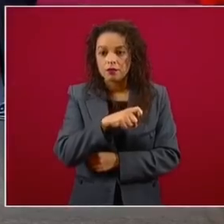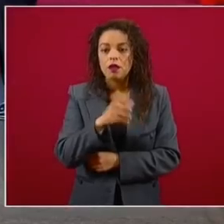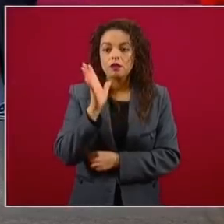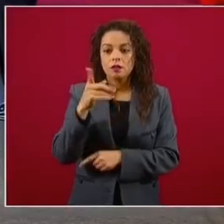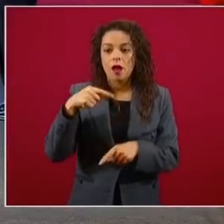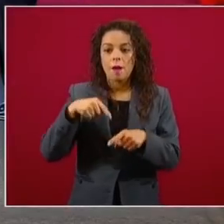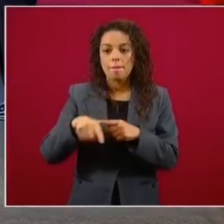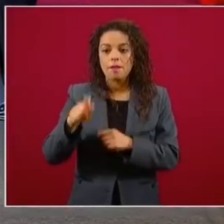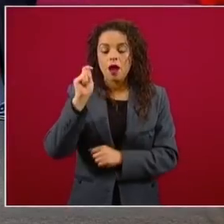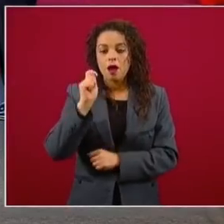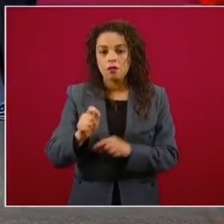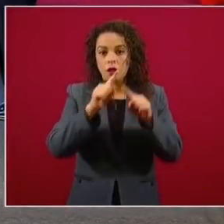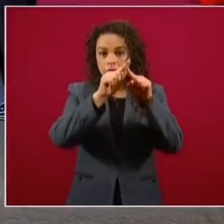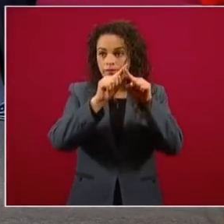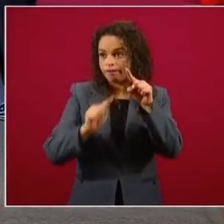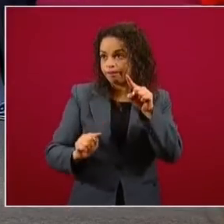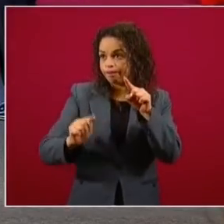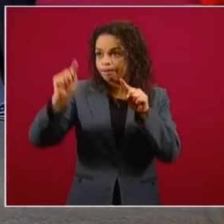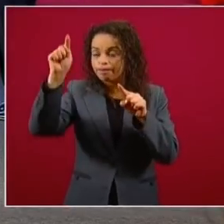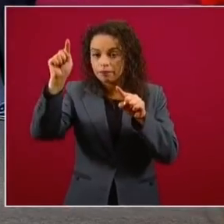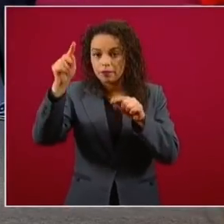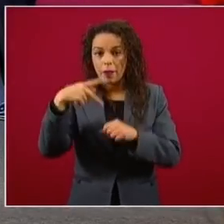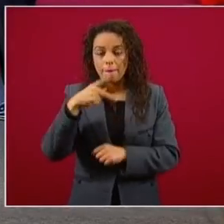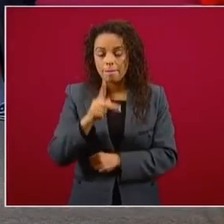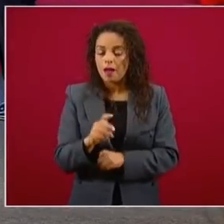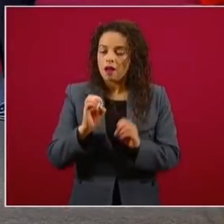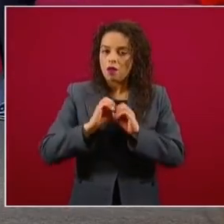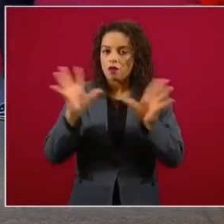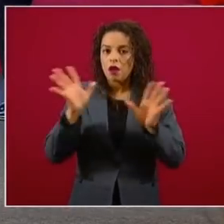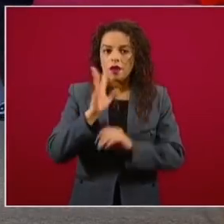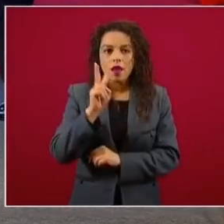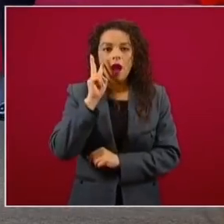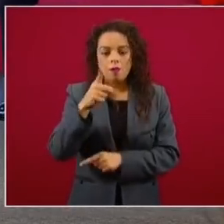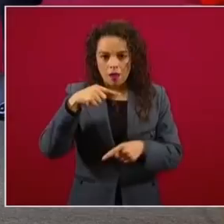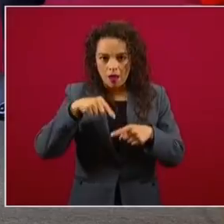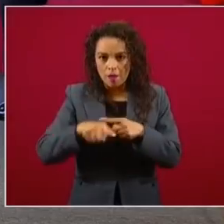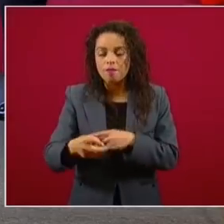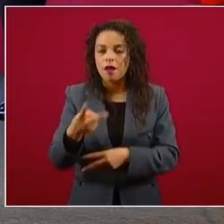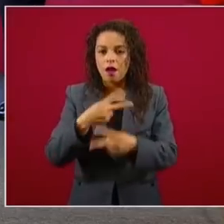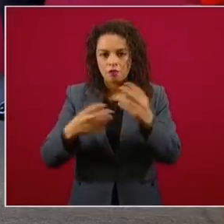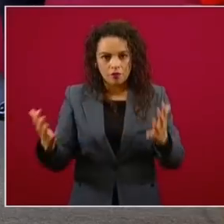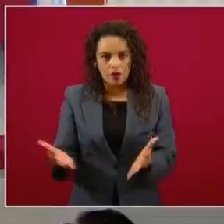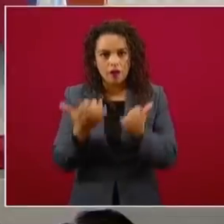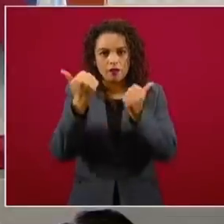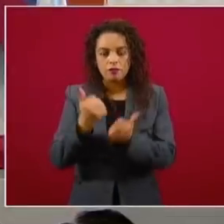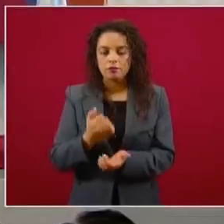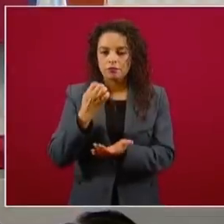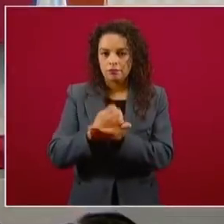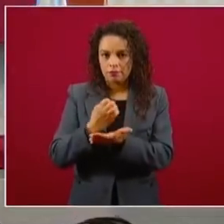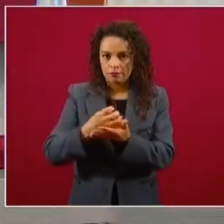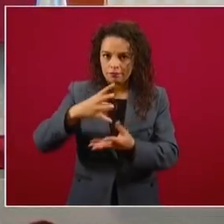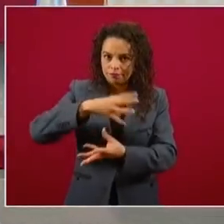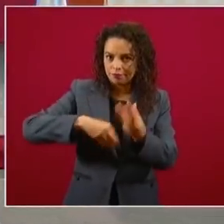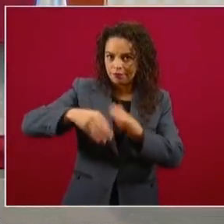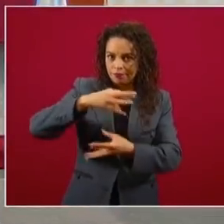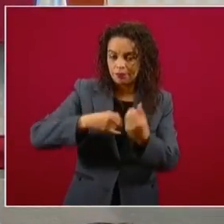rebote que apunta claramente a una recuperación de la economía. Y finalmente,